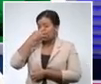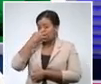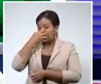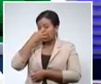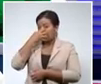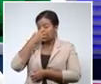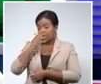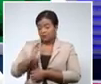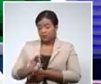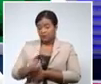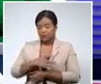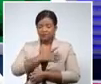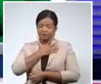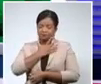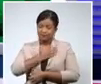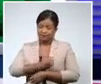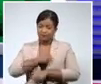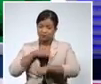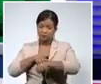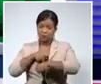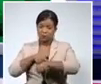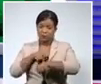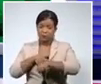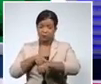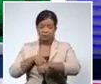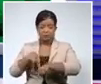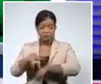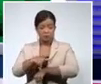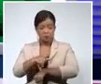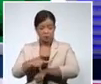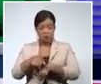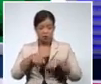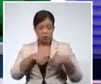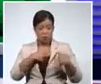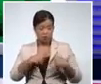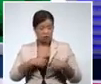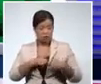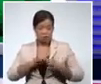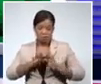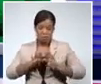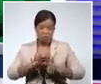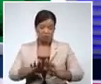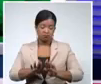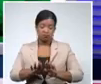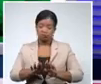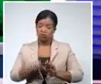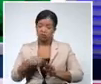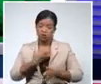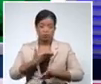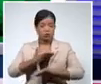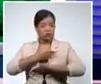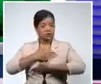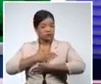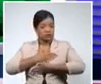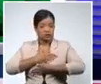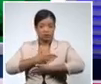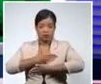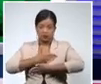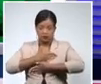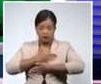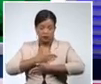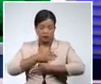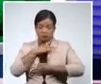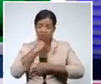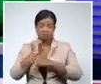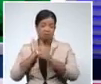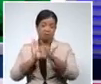y lamentablemente en un momento determinado también pues hace una parada cardíaca en asistolia, de la cual tampoco